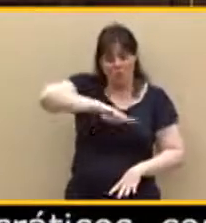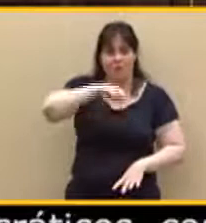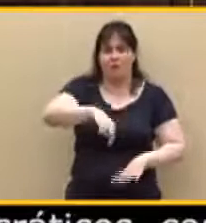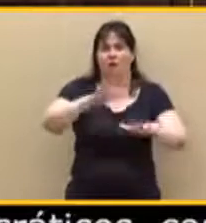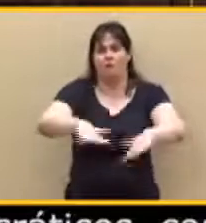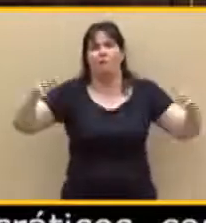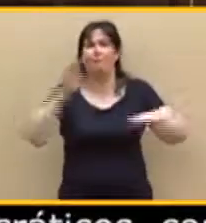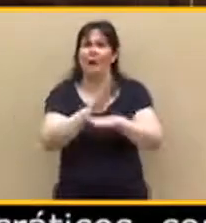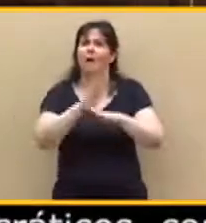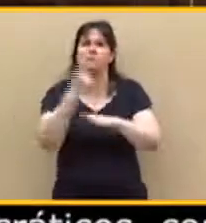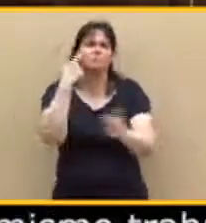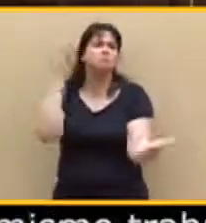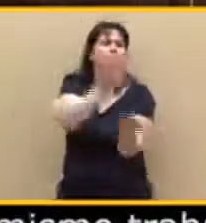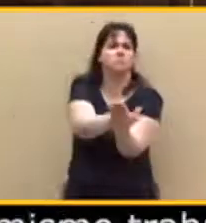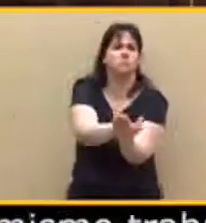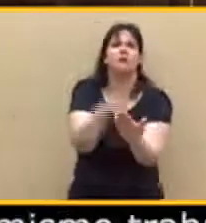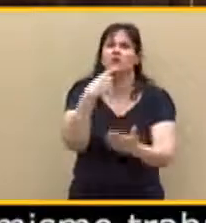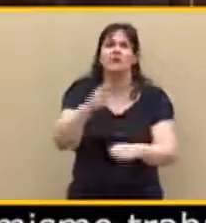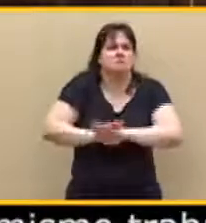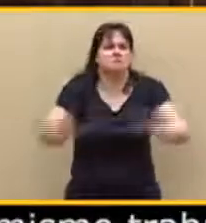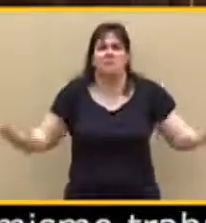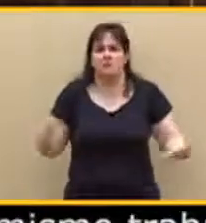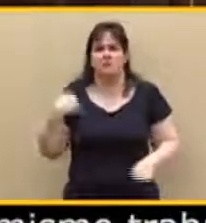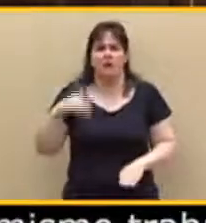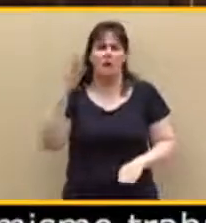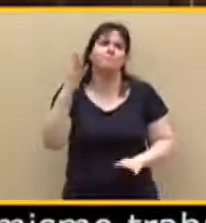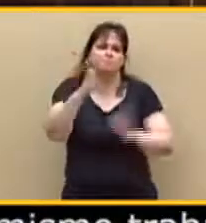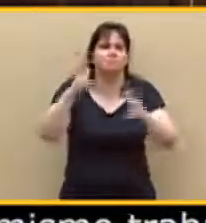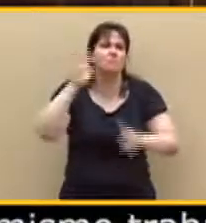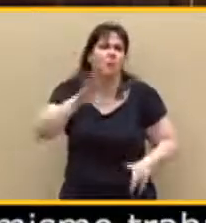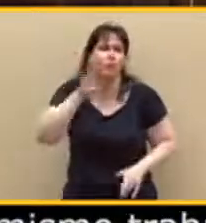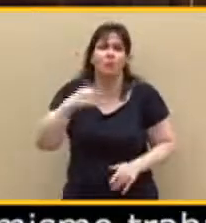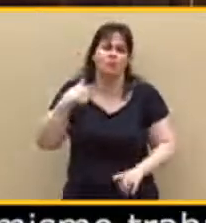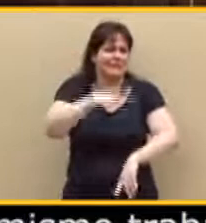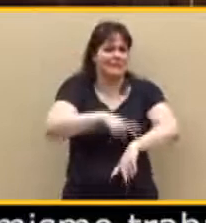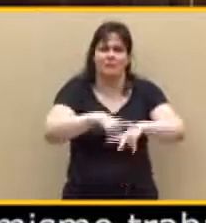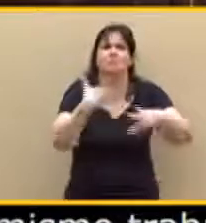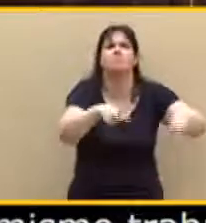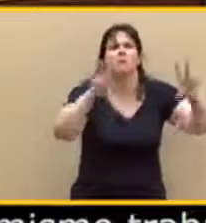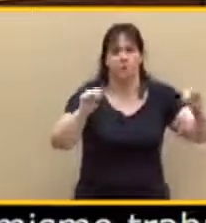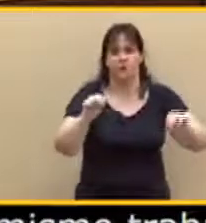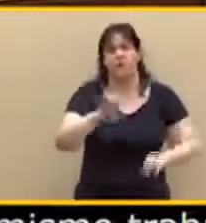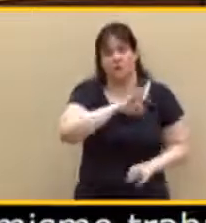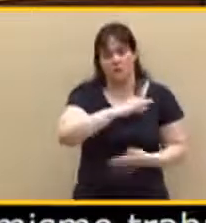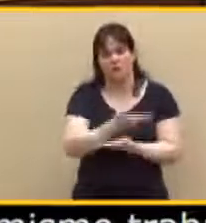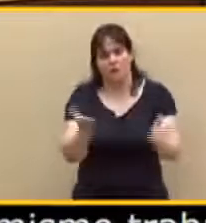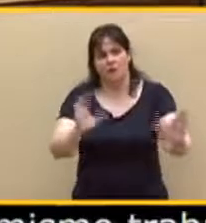y diciéndoles que basta ya de corrupción y que su tiempo se ha acabado, señorías del Partido Popular.